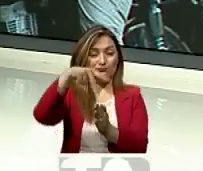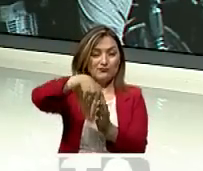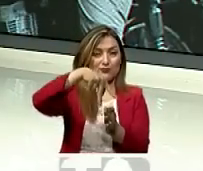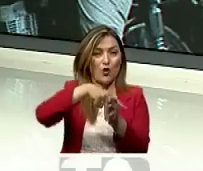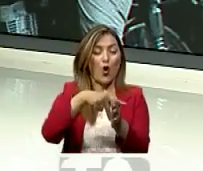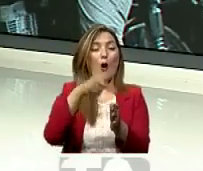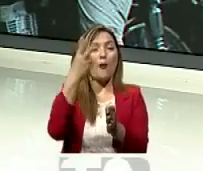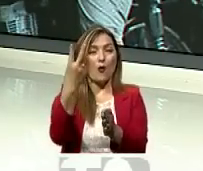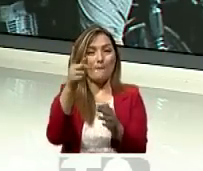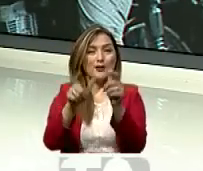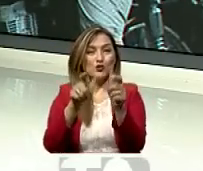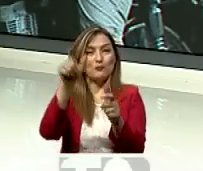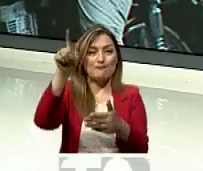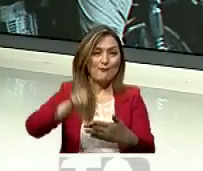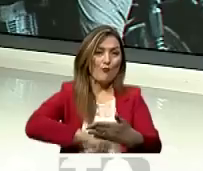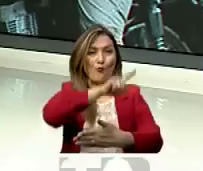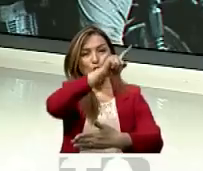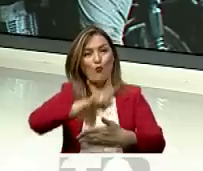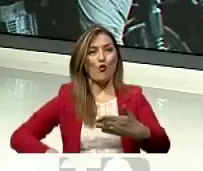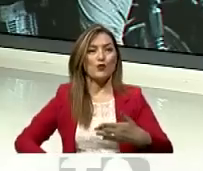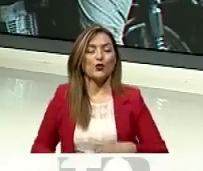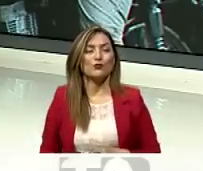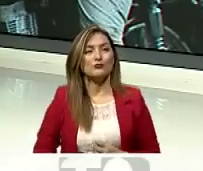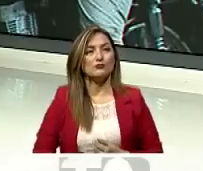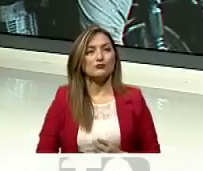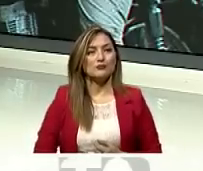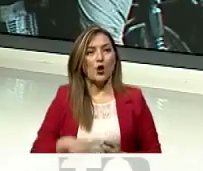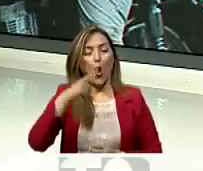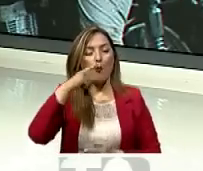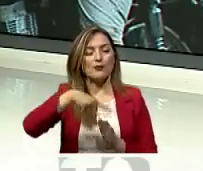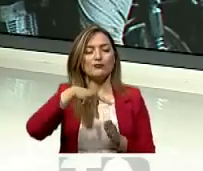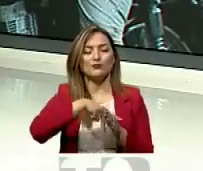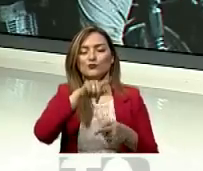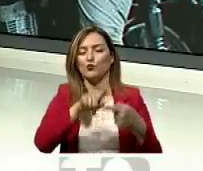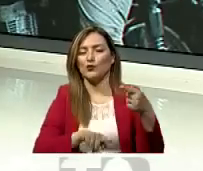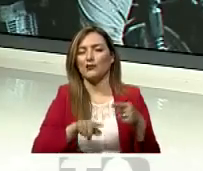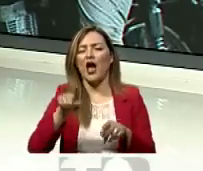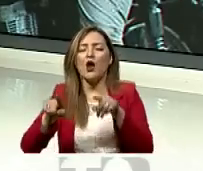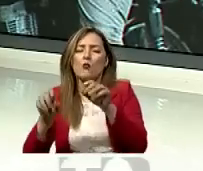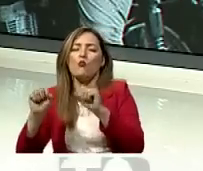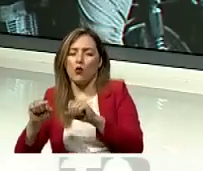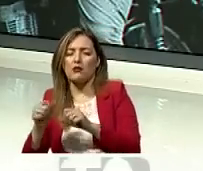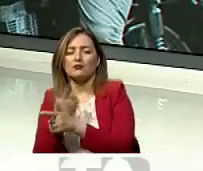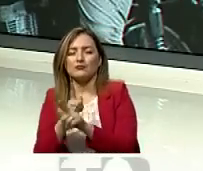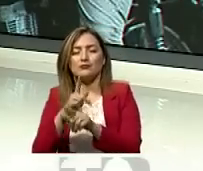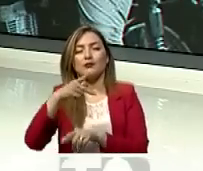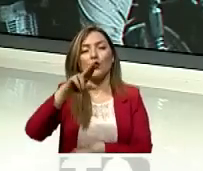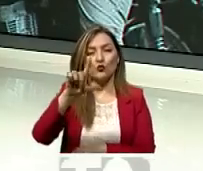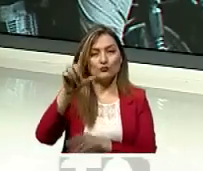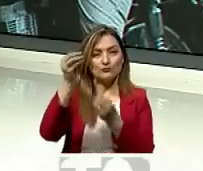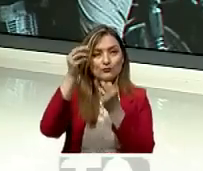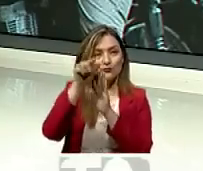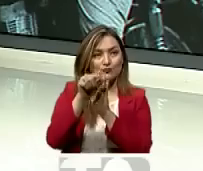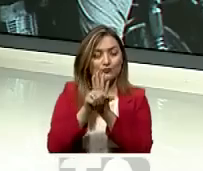movilización de dos personas que circulen en una moto, dos hombres para ser específicos, y hay algunas excepciones. Paul Coello nos cuenta más.